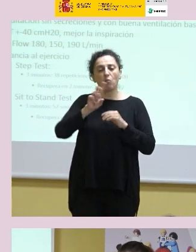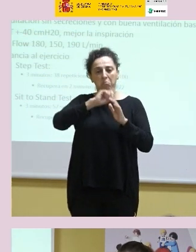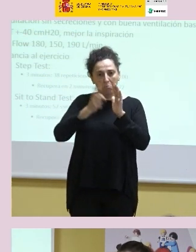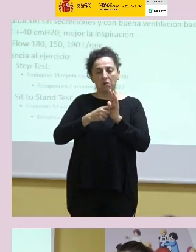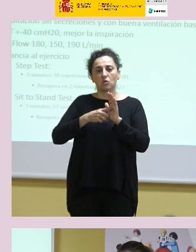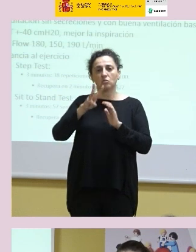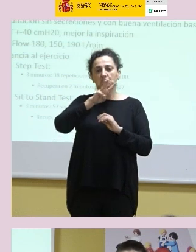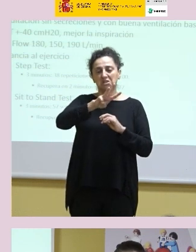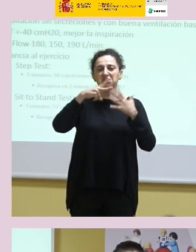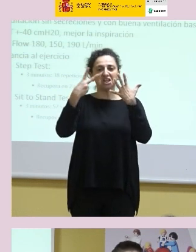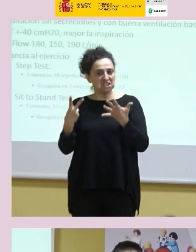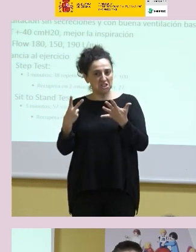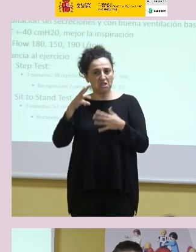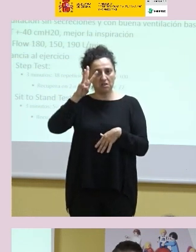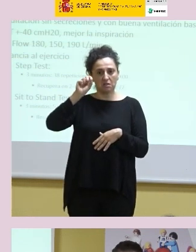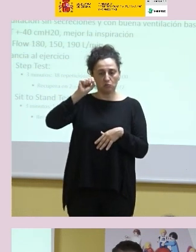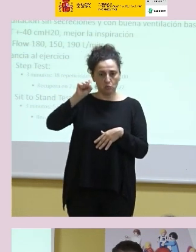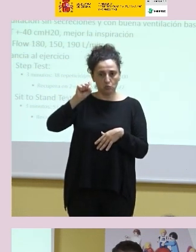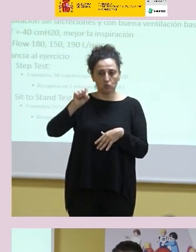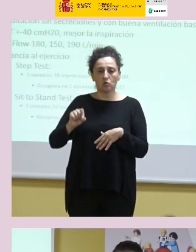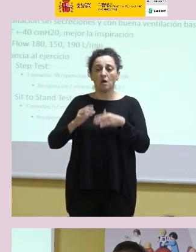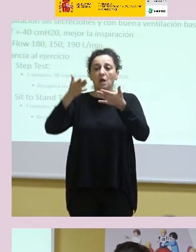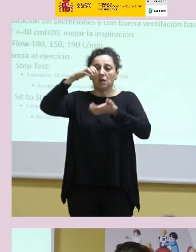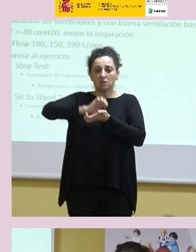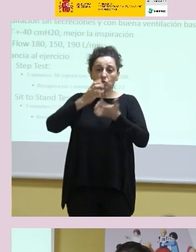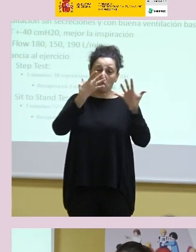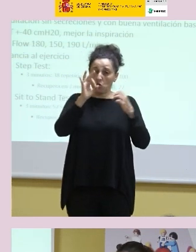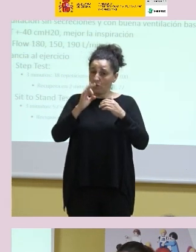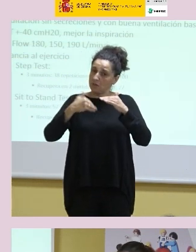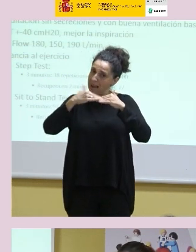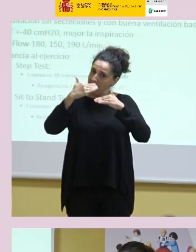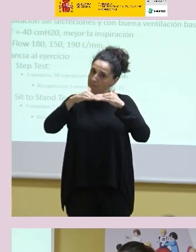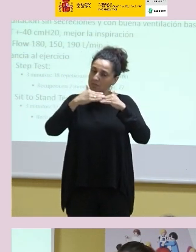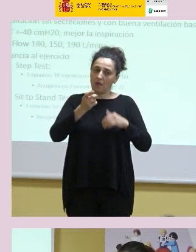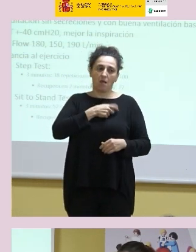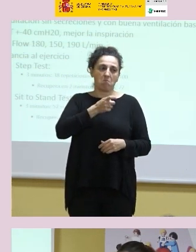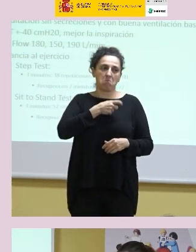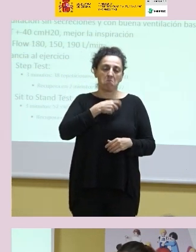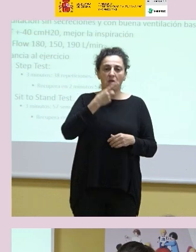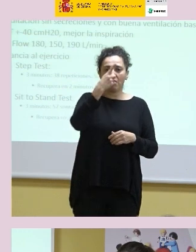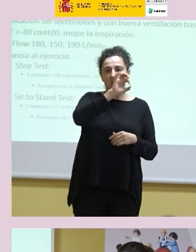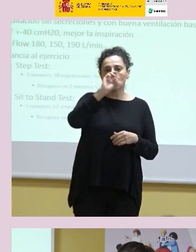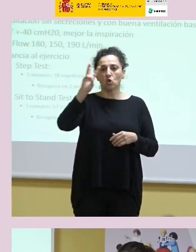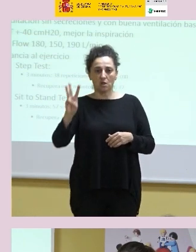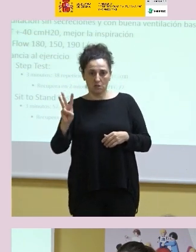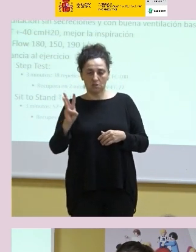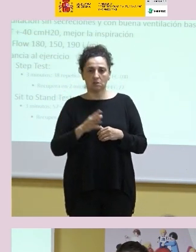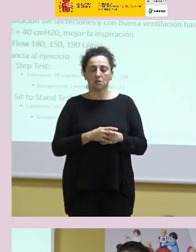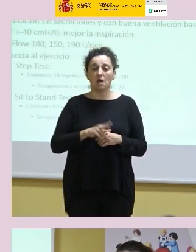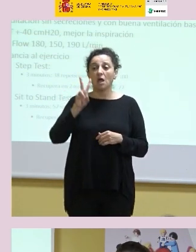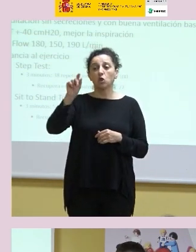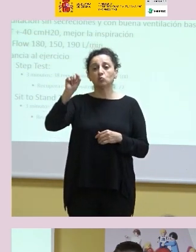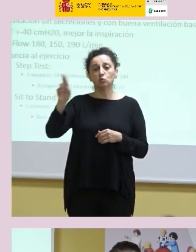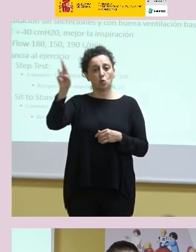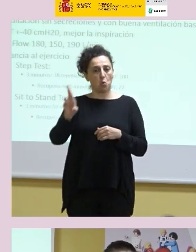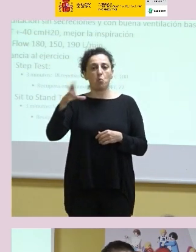57 sentadillas, la saturación cae a 90, andamos ahí al límite, y la frecuencia cardíaca es de 103. En 2 minutos